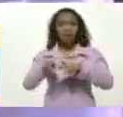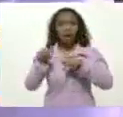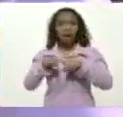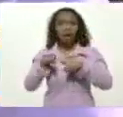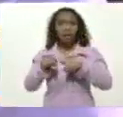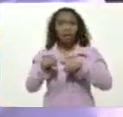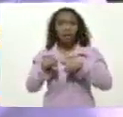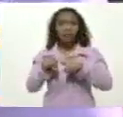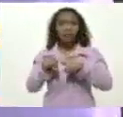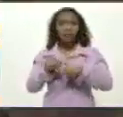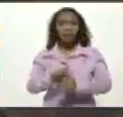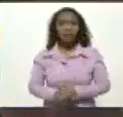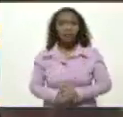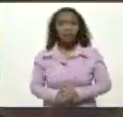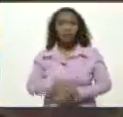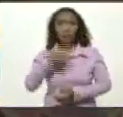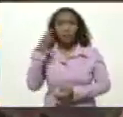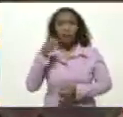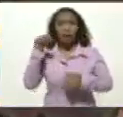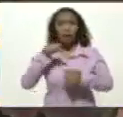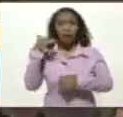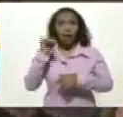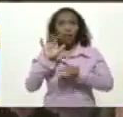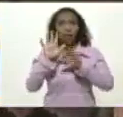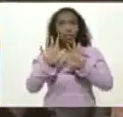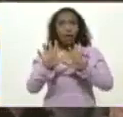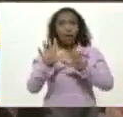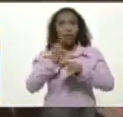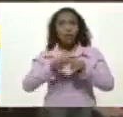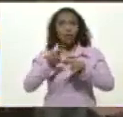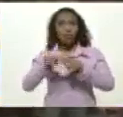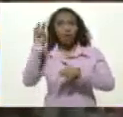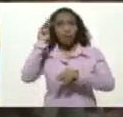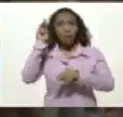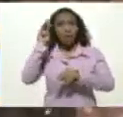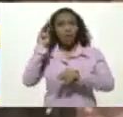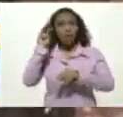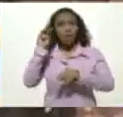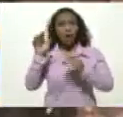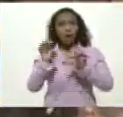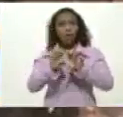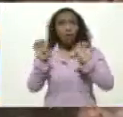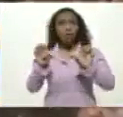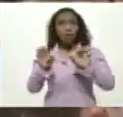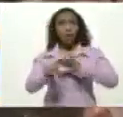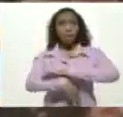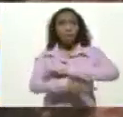de Simoncito, ¿verdad? Aquí tenemos 10 niños con una maestra de educación inicial.